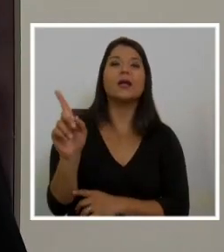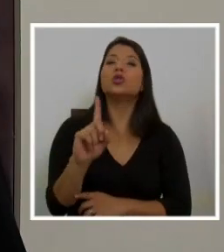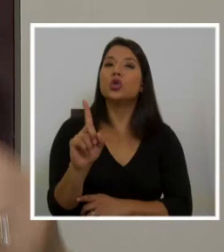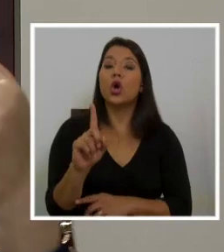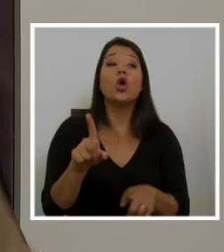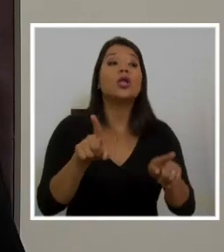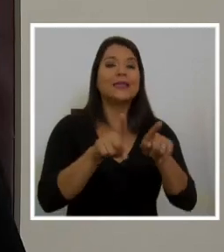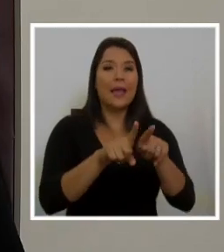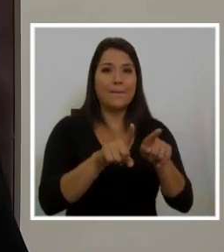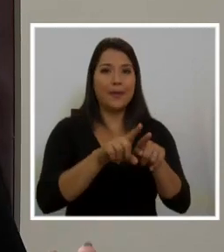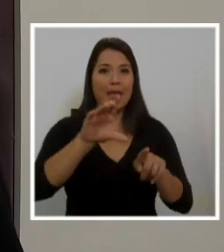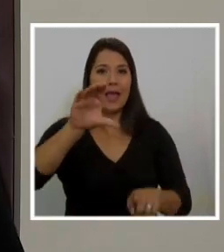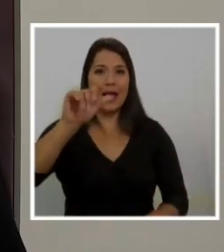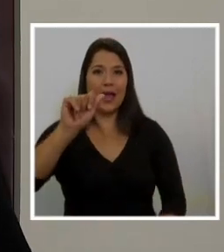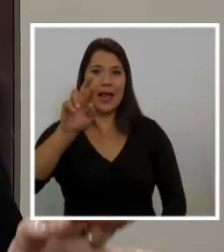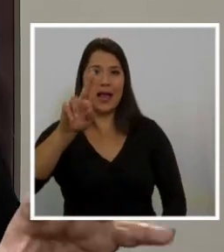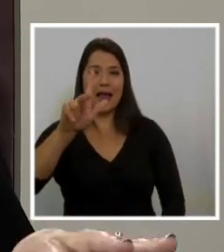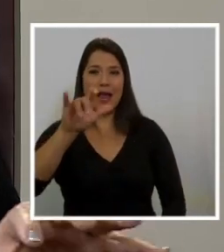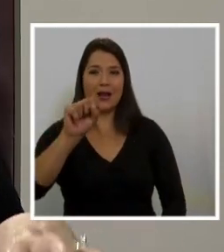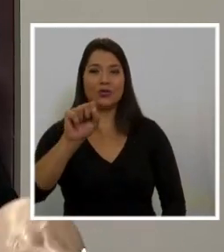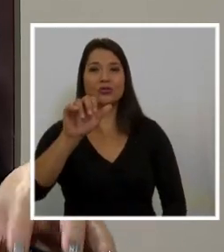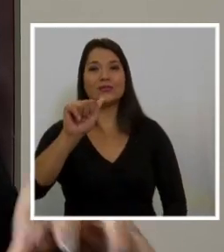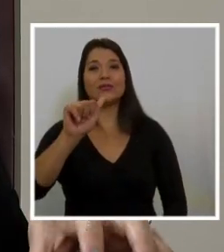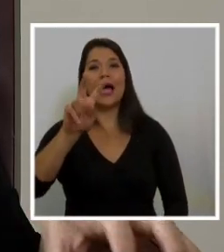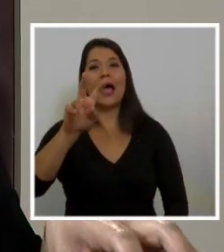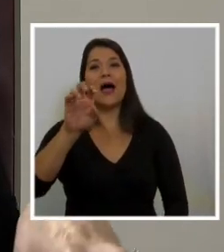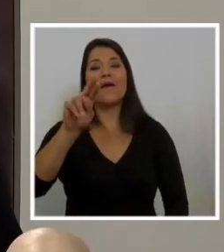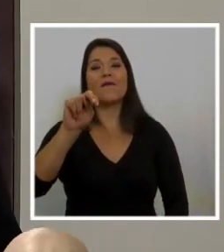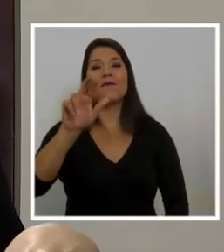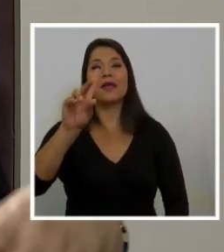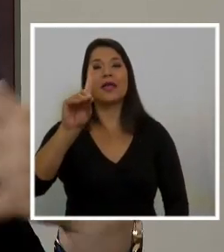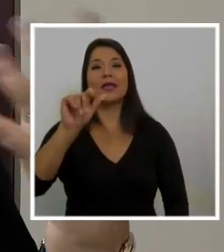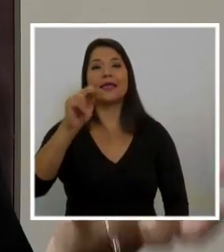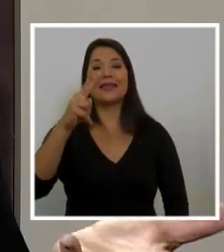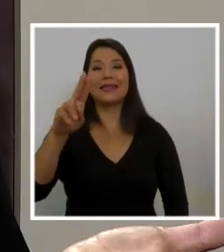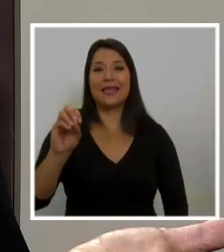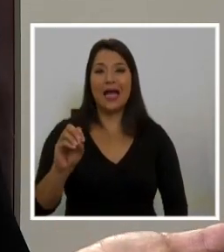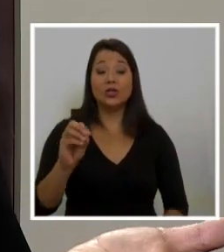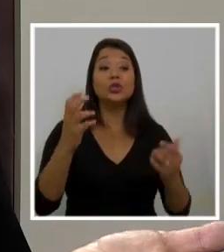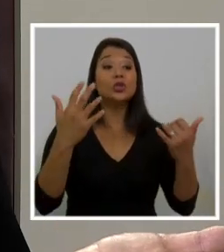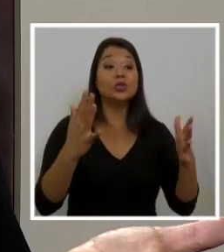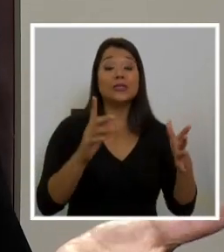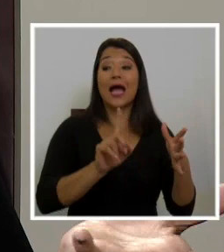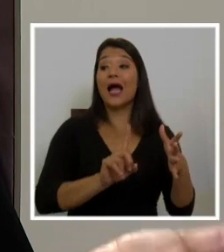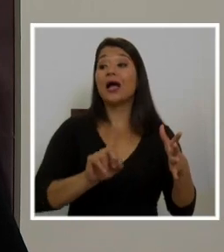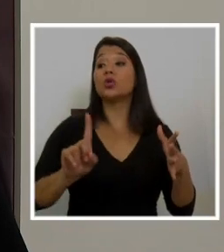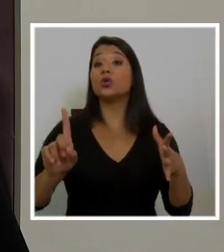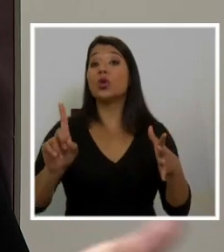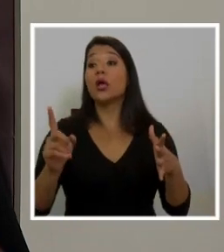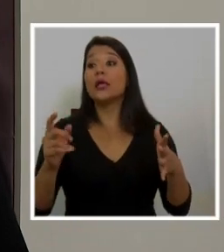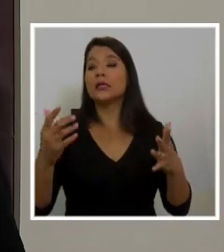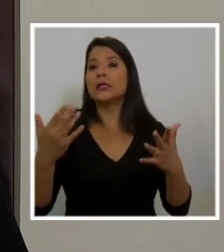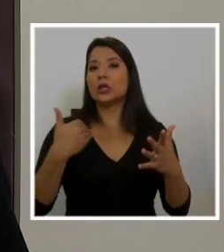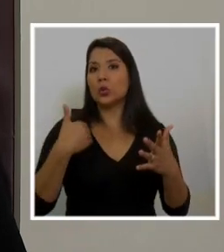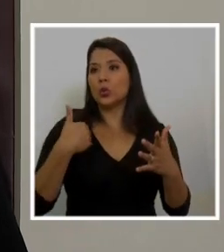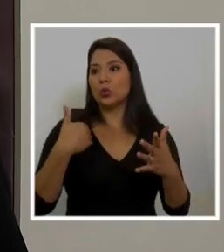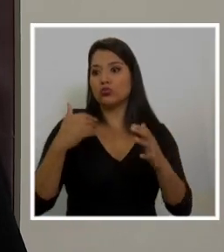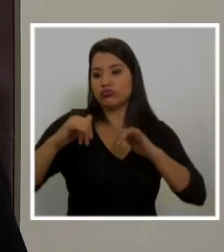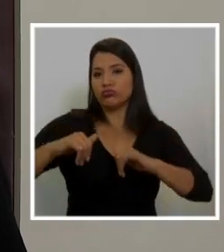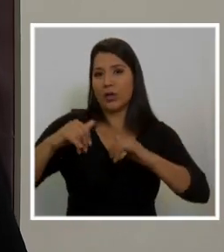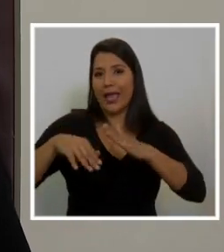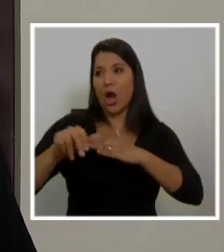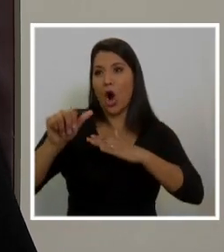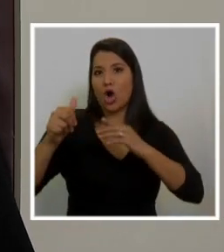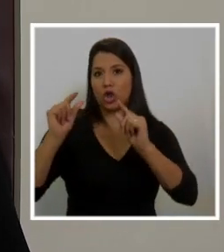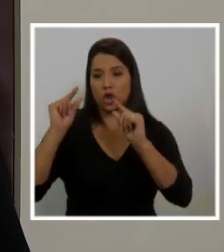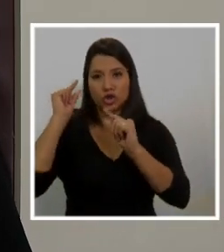también es otro avesado en política, ha estado en otros momentos con otros gobiernos a